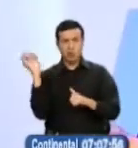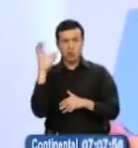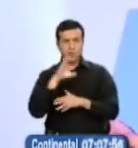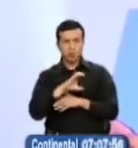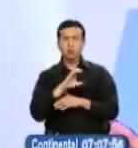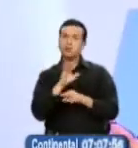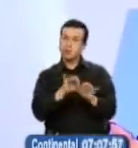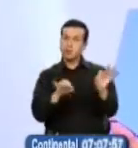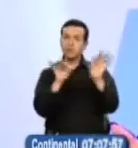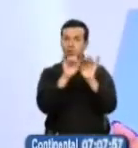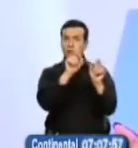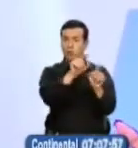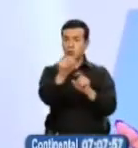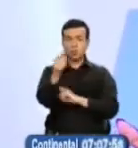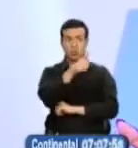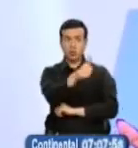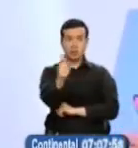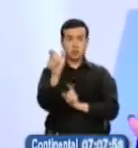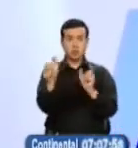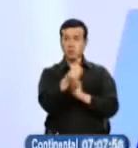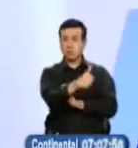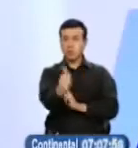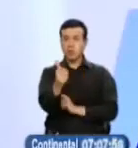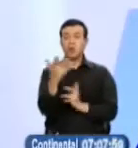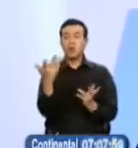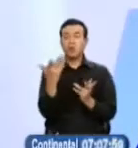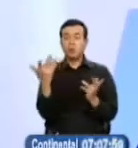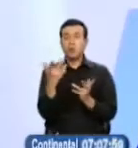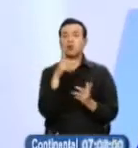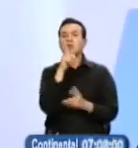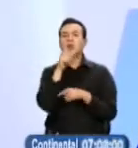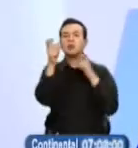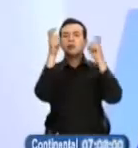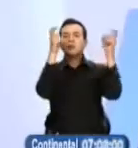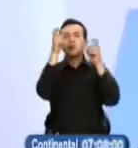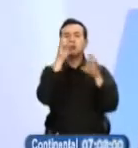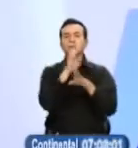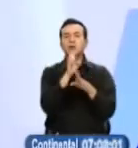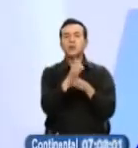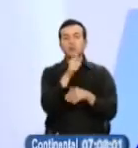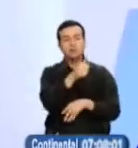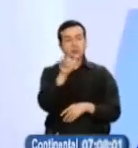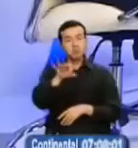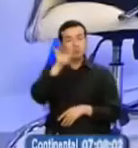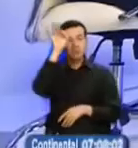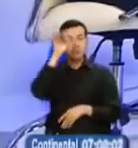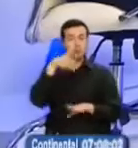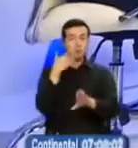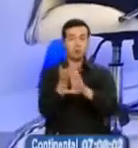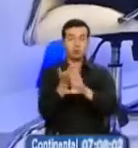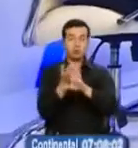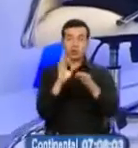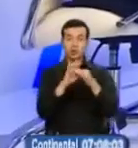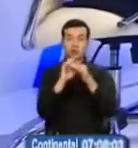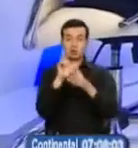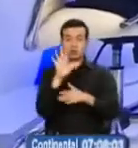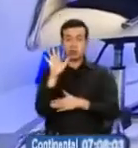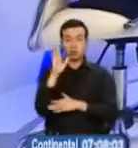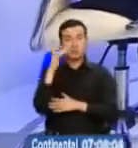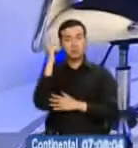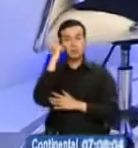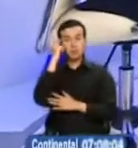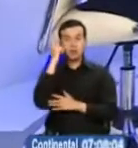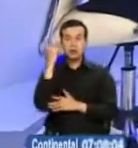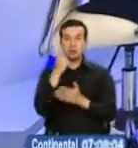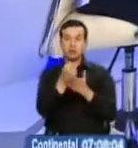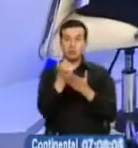de un debate nacional de hacia dónde va el país y quiénes tendrían que conducir el país. Aquí se ha hablado que la propuesta de Alianza País es una propuesta que busca